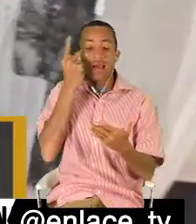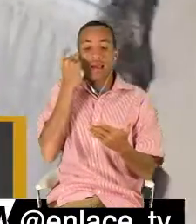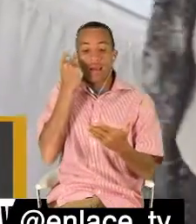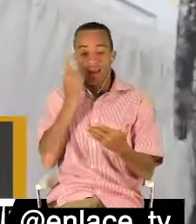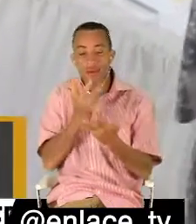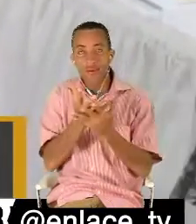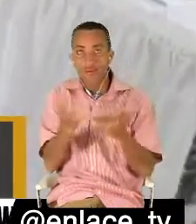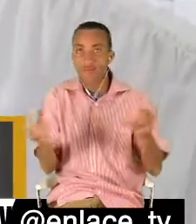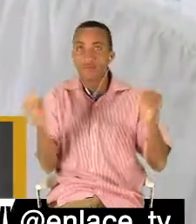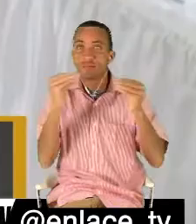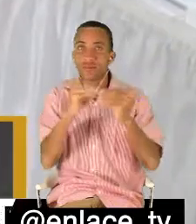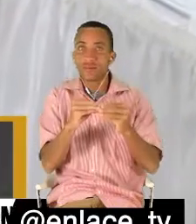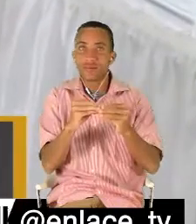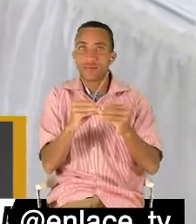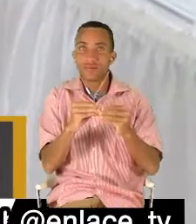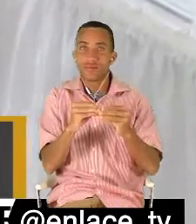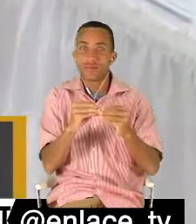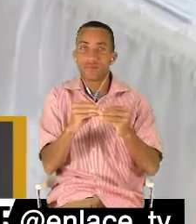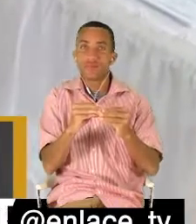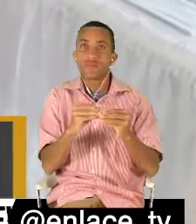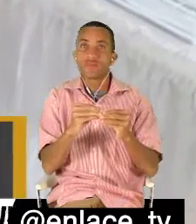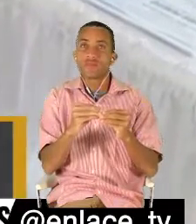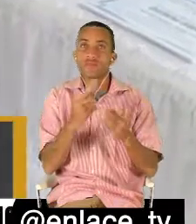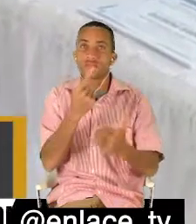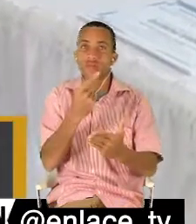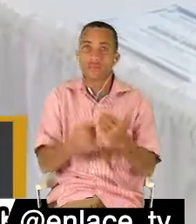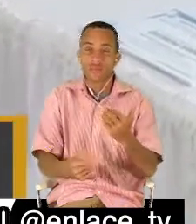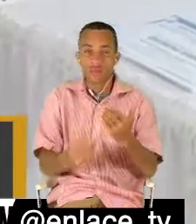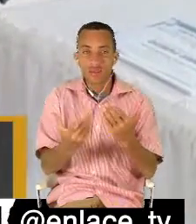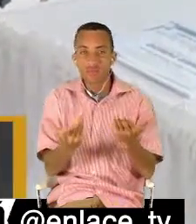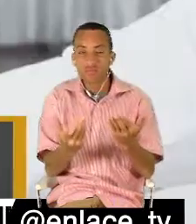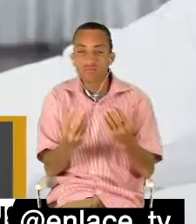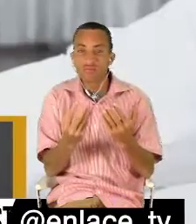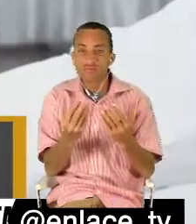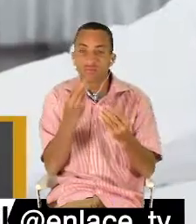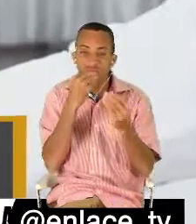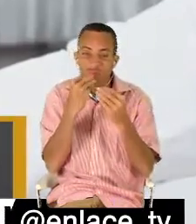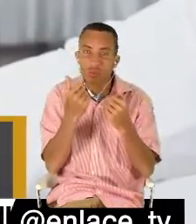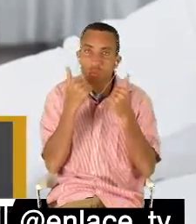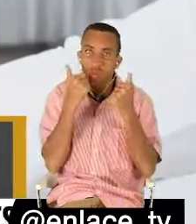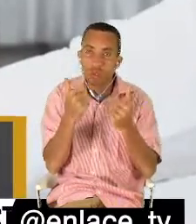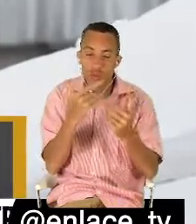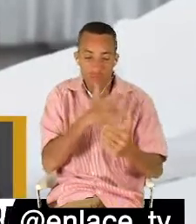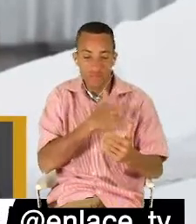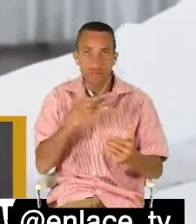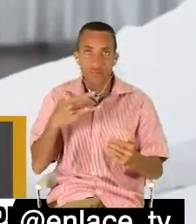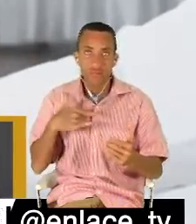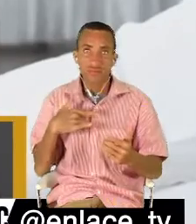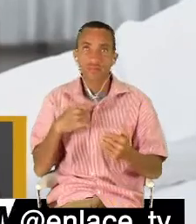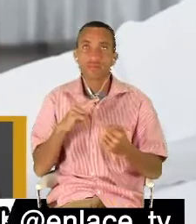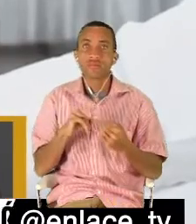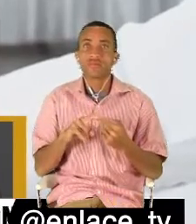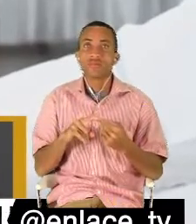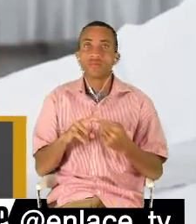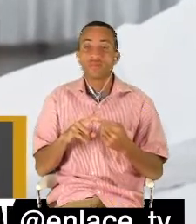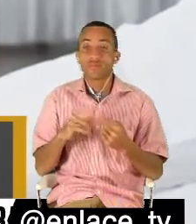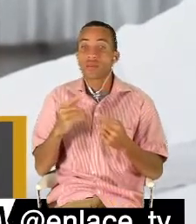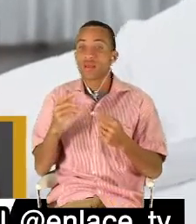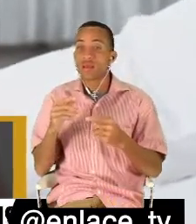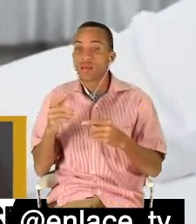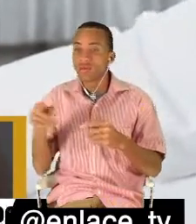más sobre qué alimentos eran buenos para la salud, sobre los animales